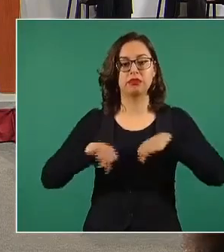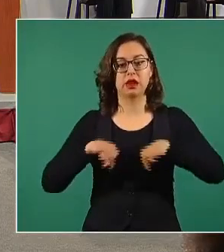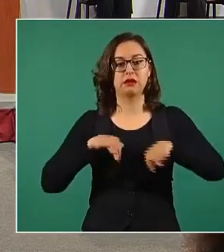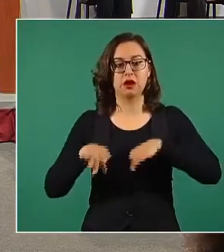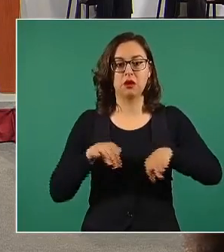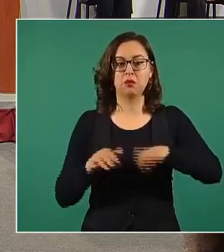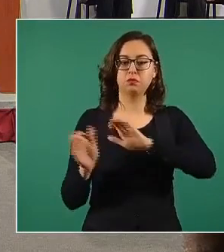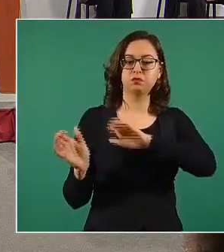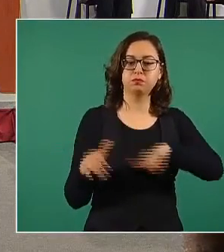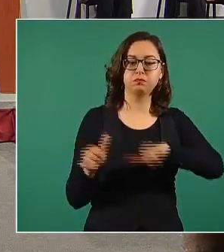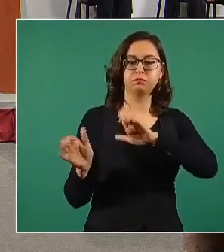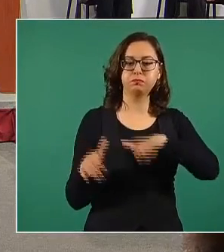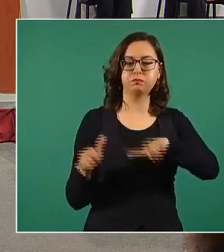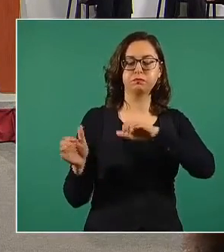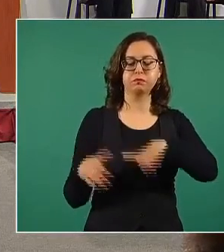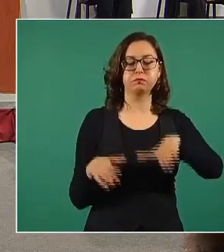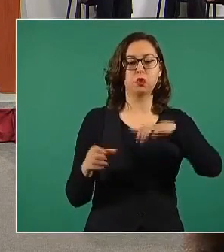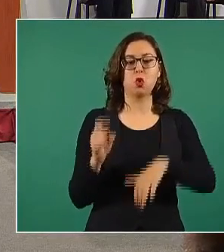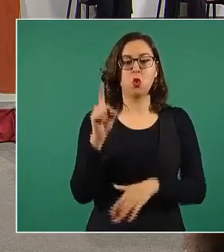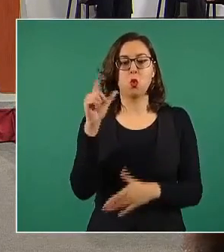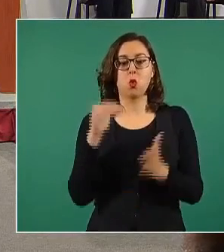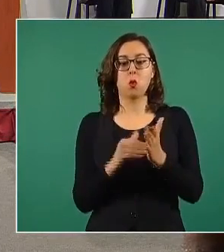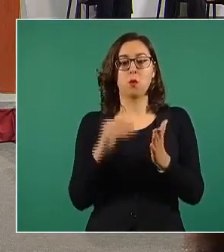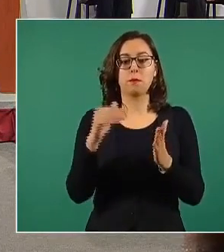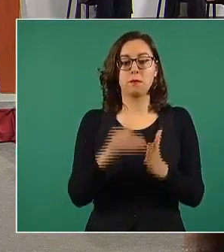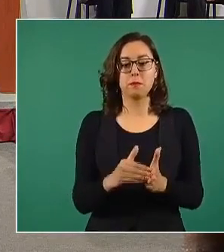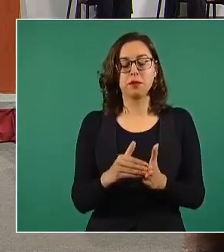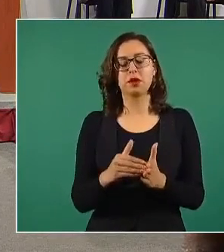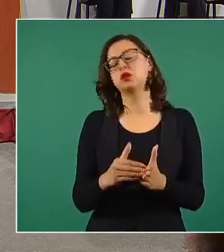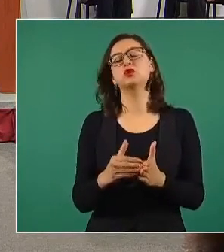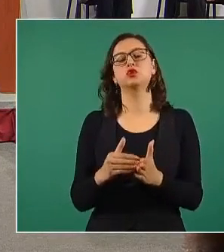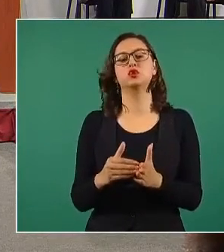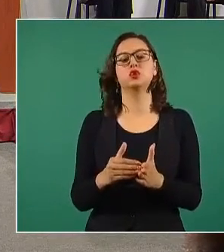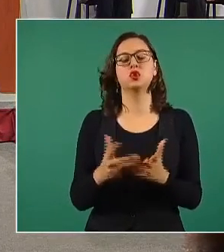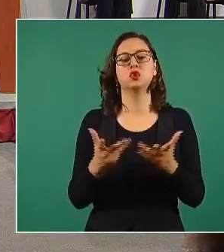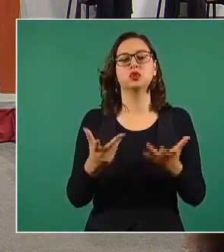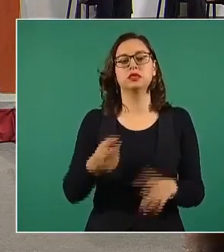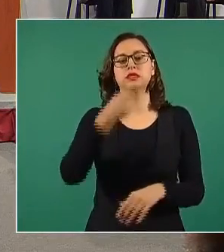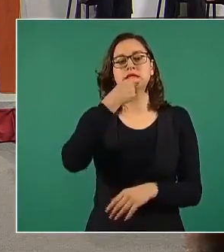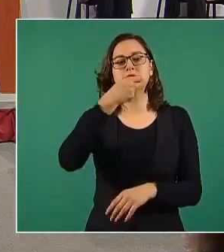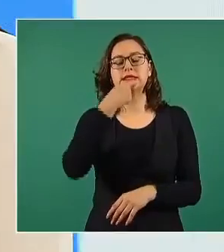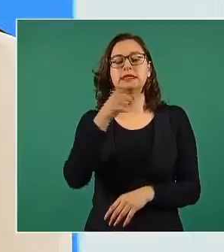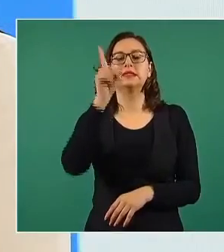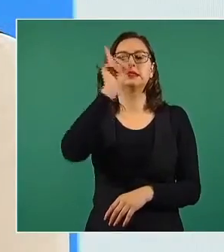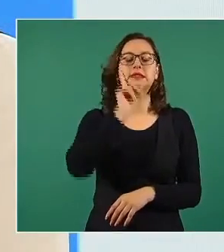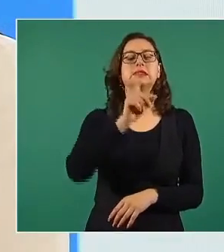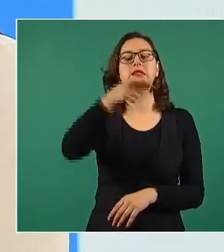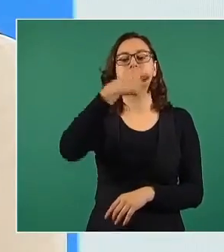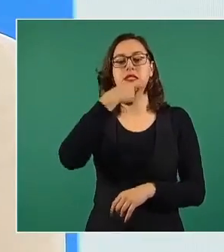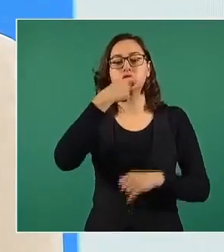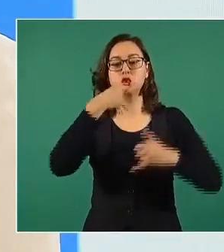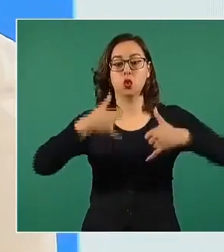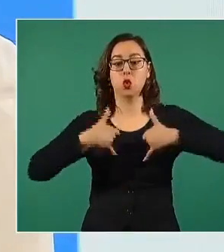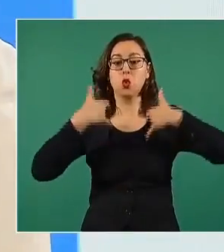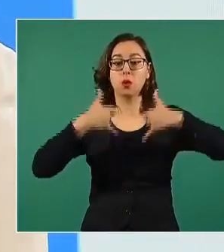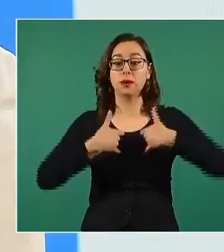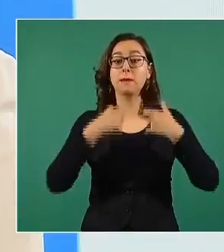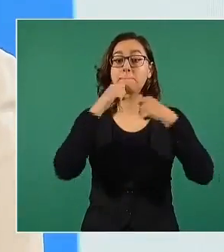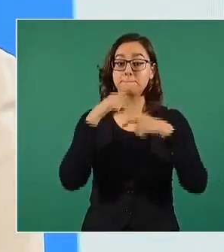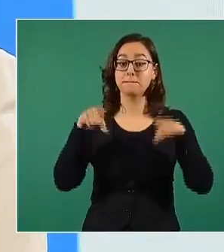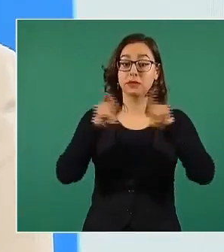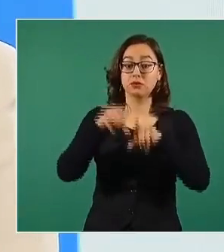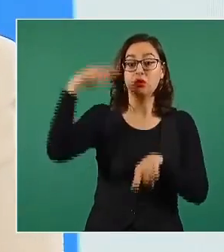1 millón de niñas, niños, jóvenes y, en su caso, adultos de zona indígenas con discapacidad,